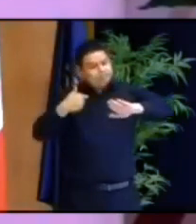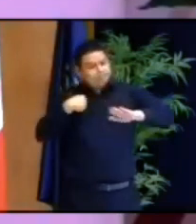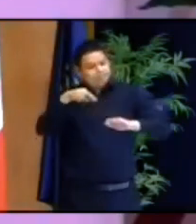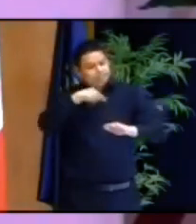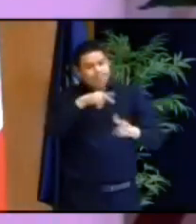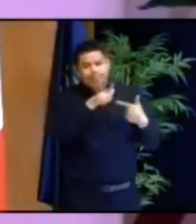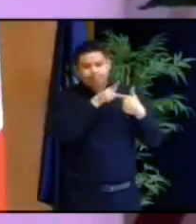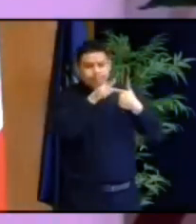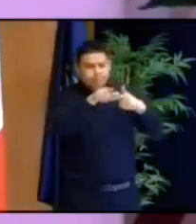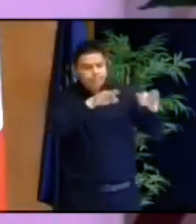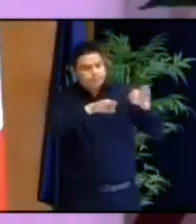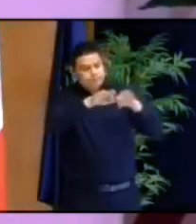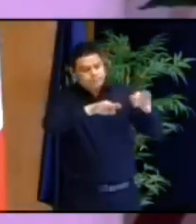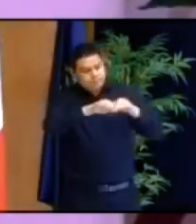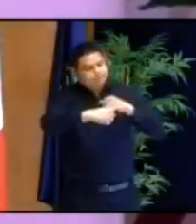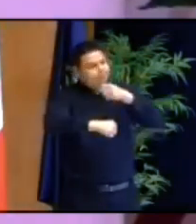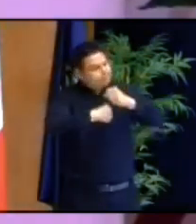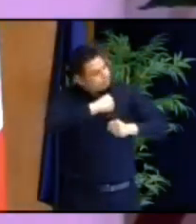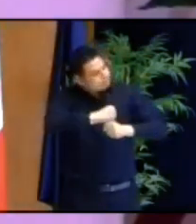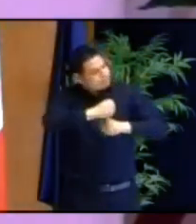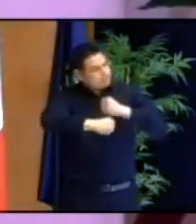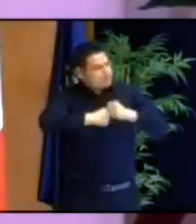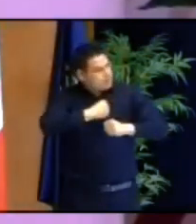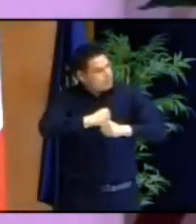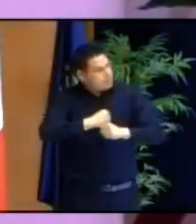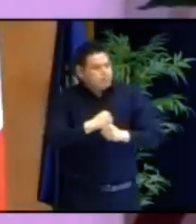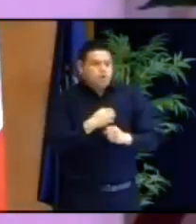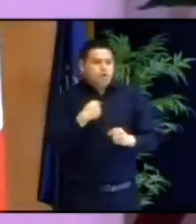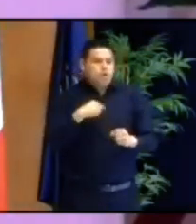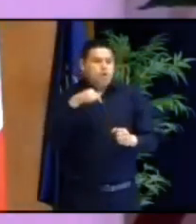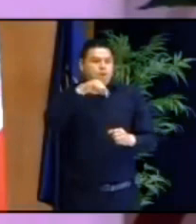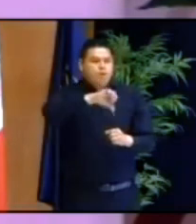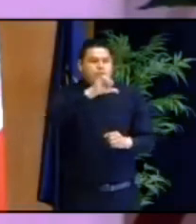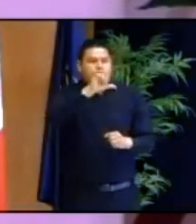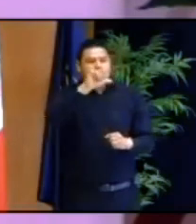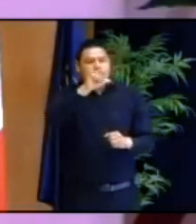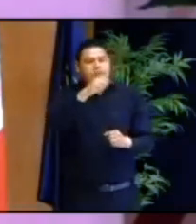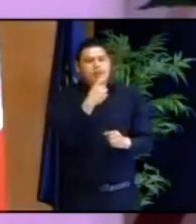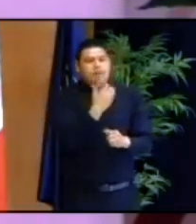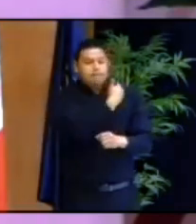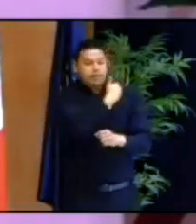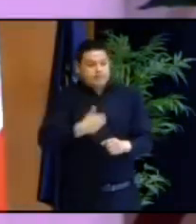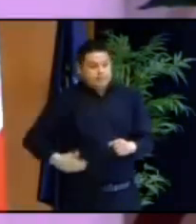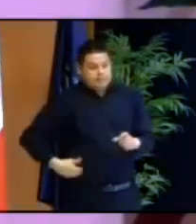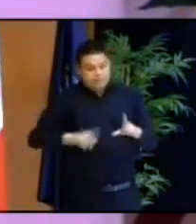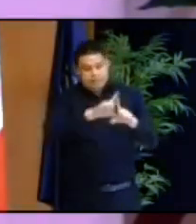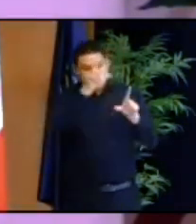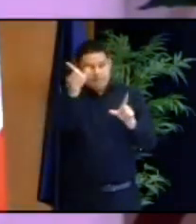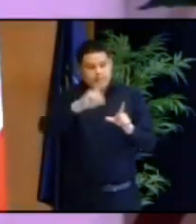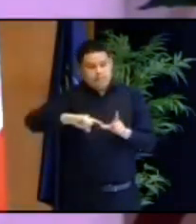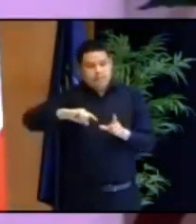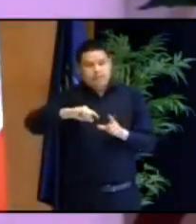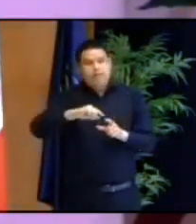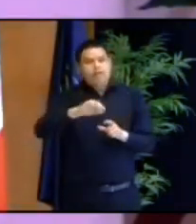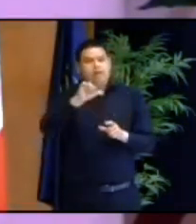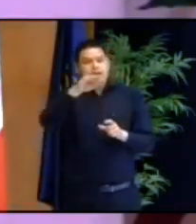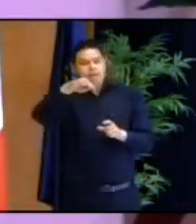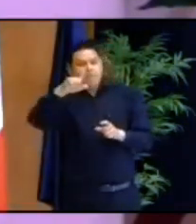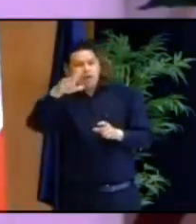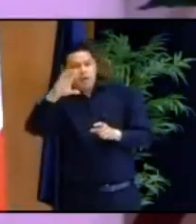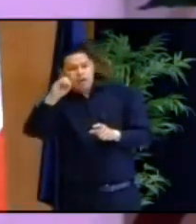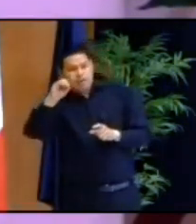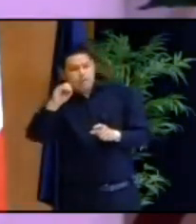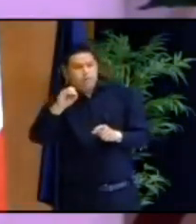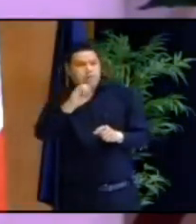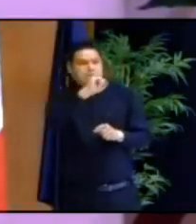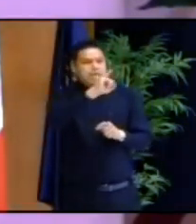luchado durante tantos años. Hoy el presidente de la República está creando el programa IMSS Bienestar